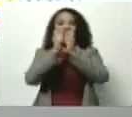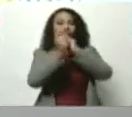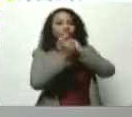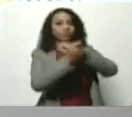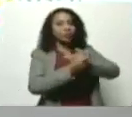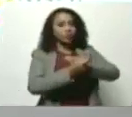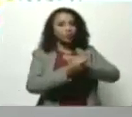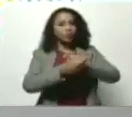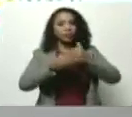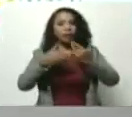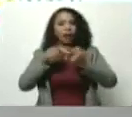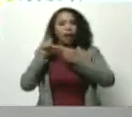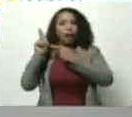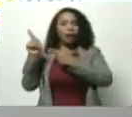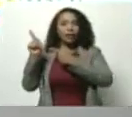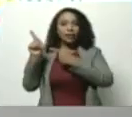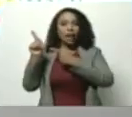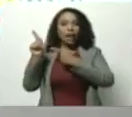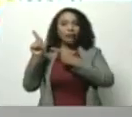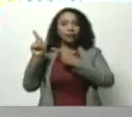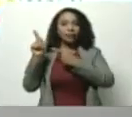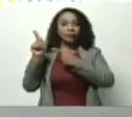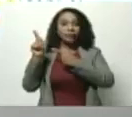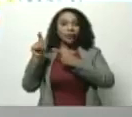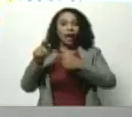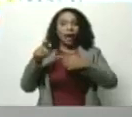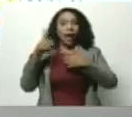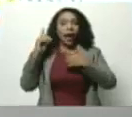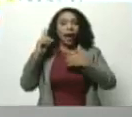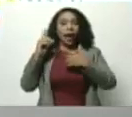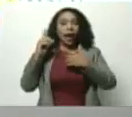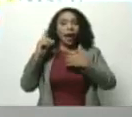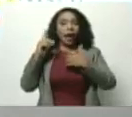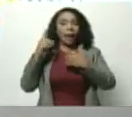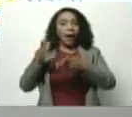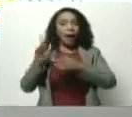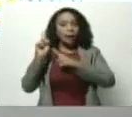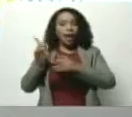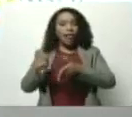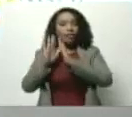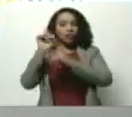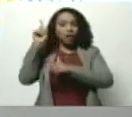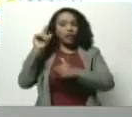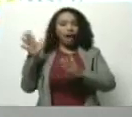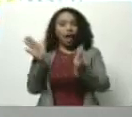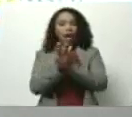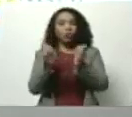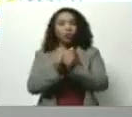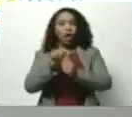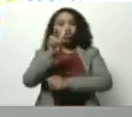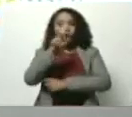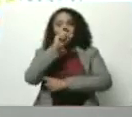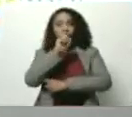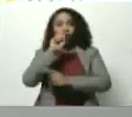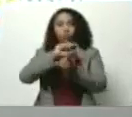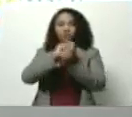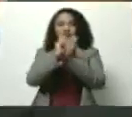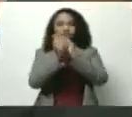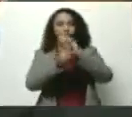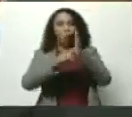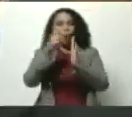de este complejo josé antonio anzoátegui de barcelona que hicieron solamente en dos años